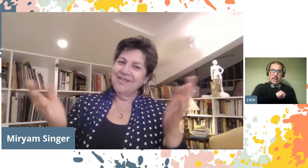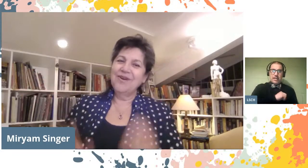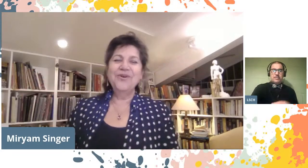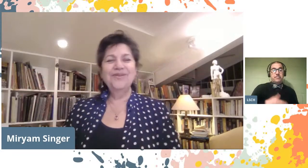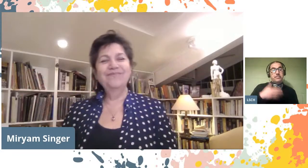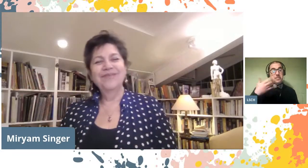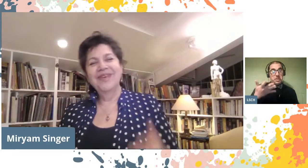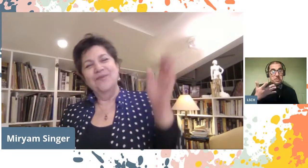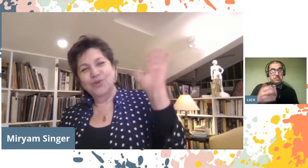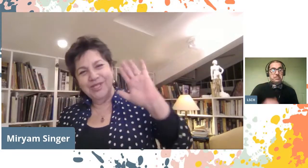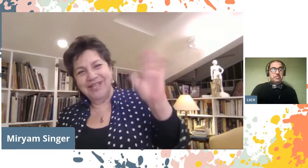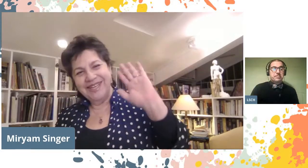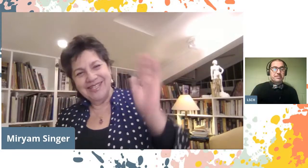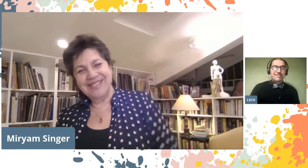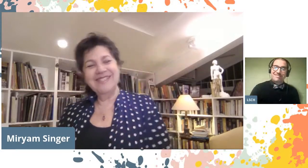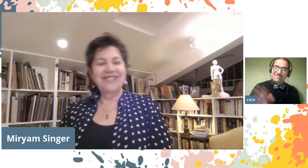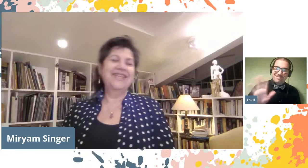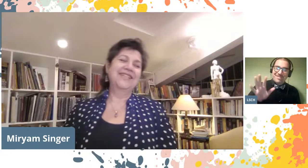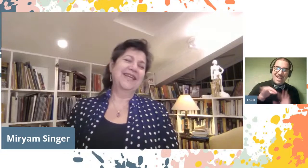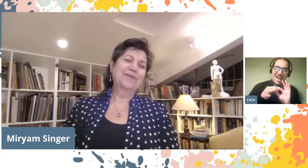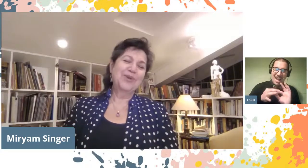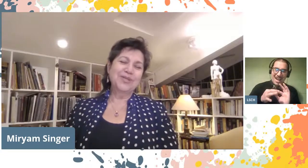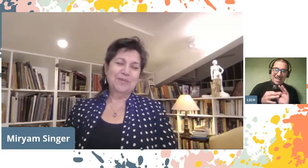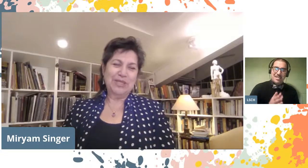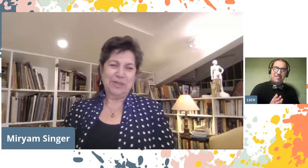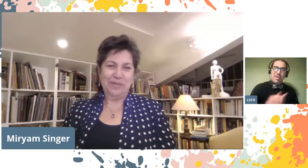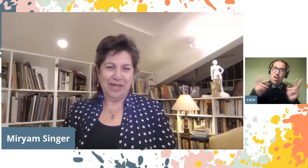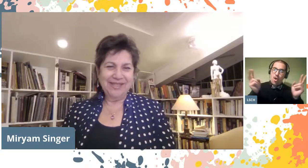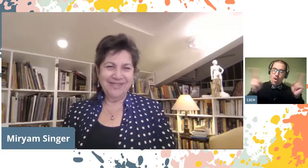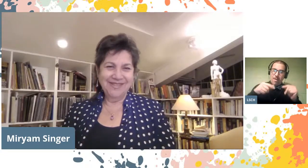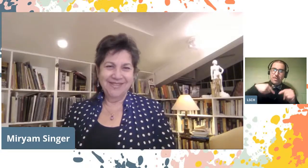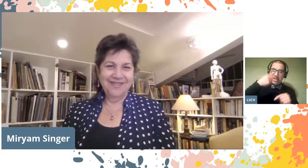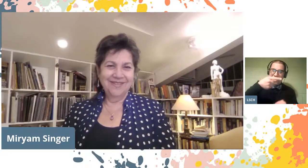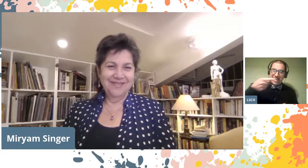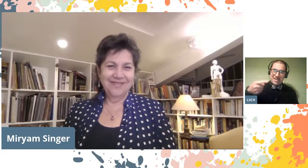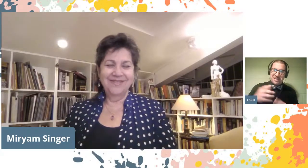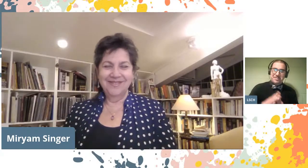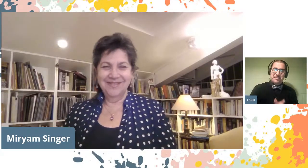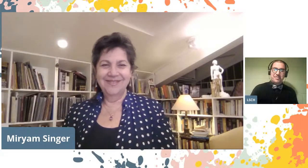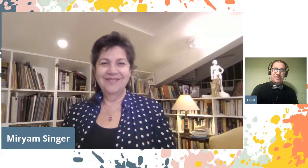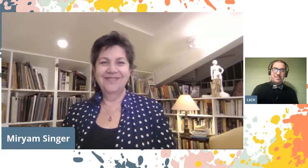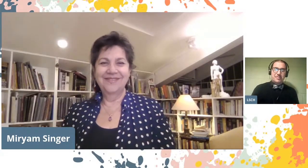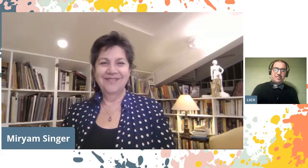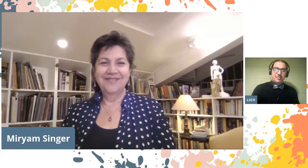eso es hasta hoy. Muchas gracias y hasta la próxima semana.